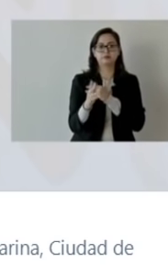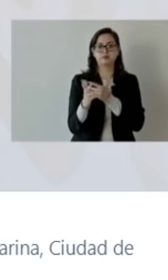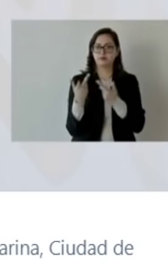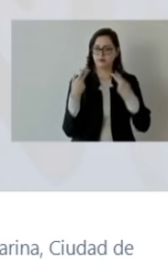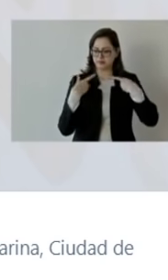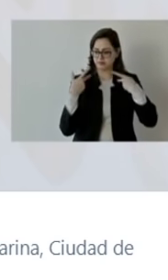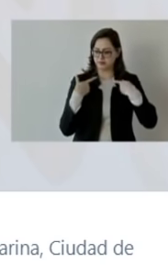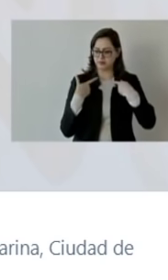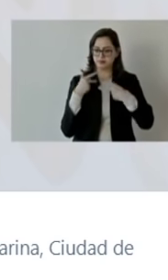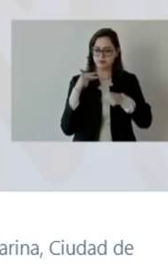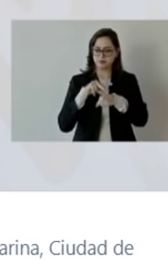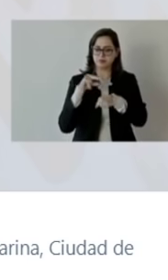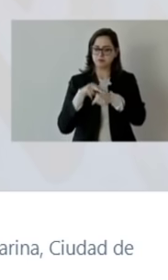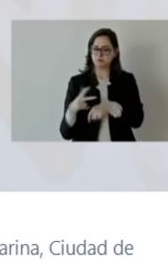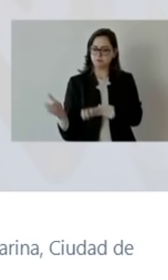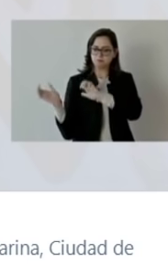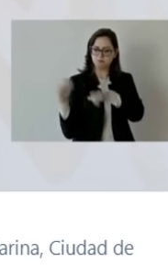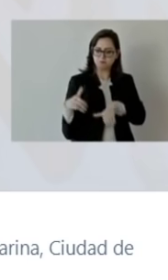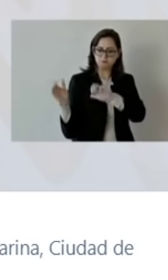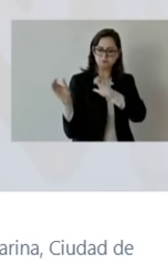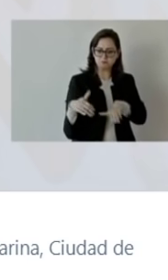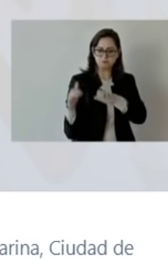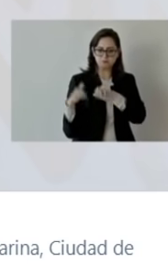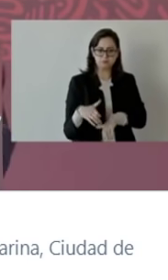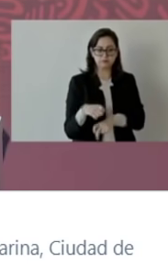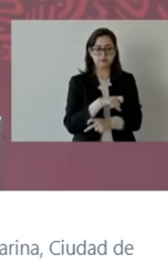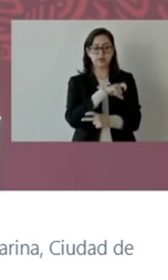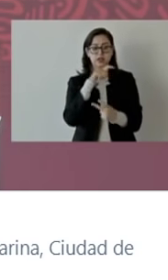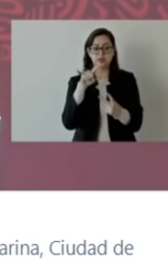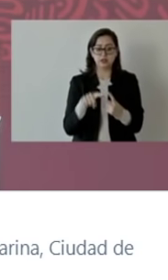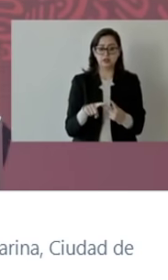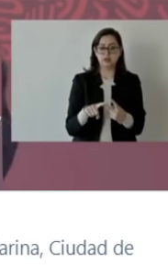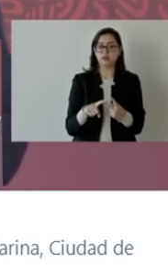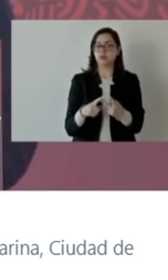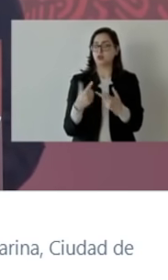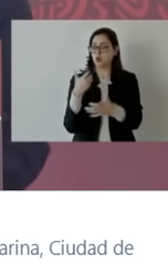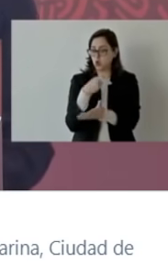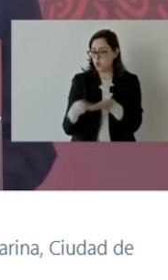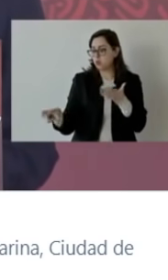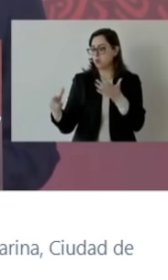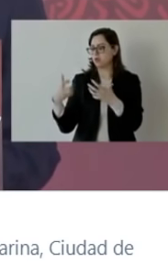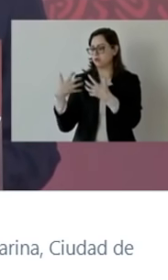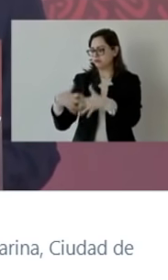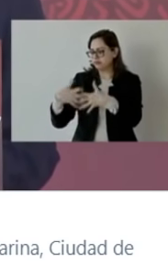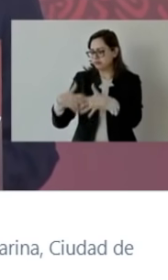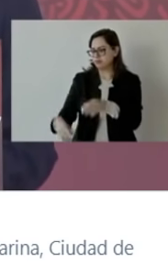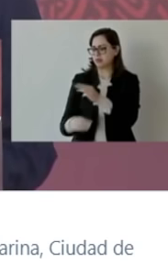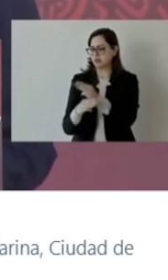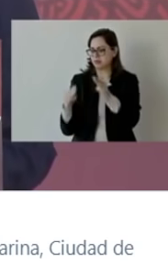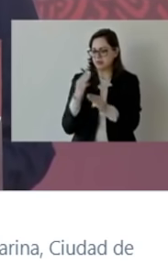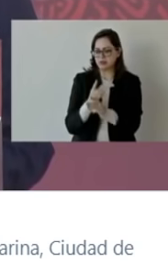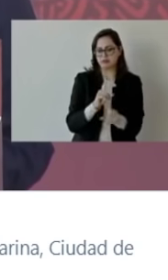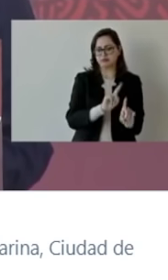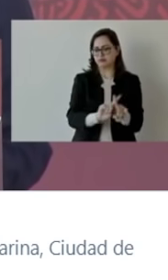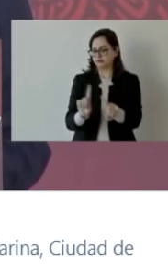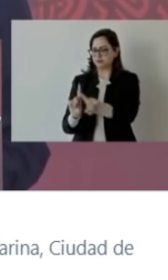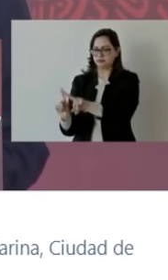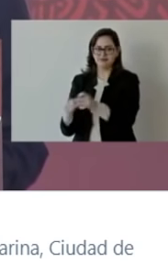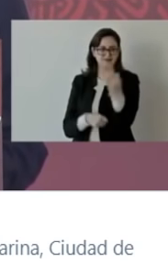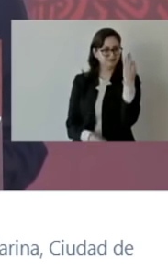contratar personal médico, para adquirir equipos, para